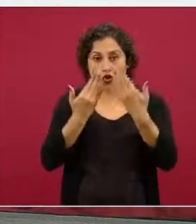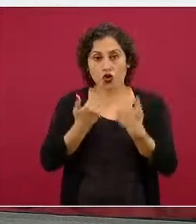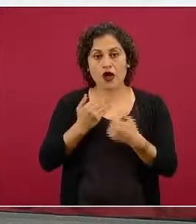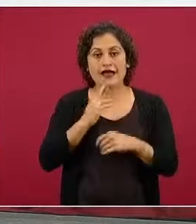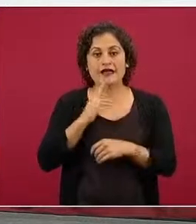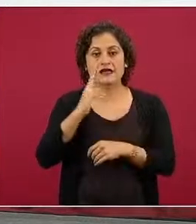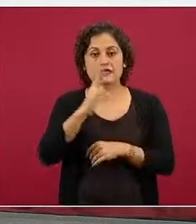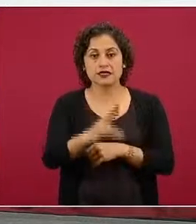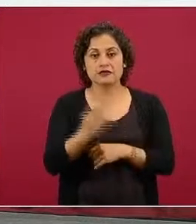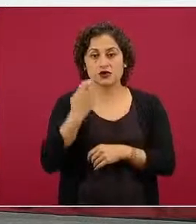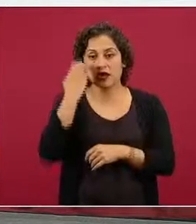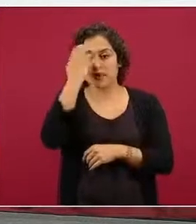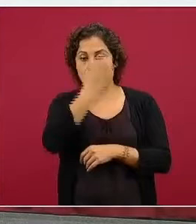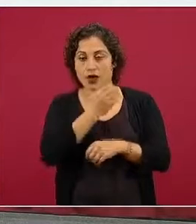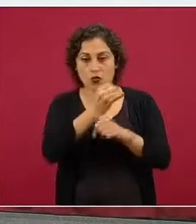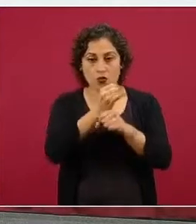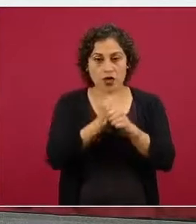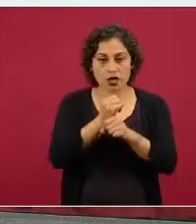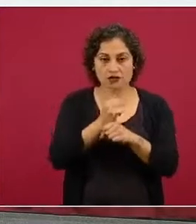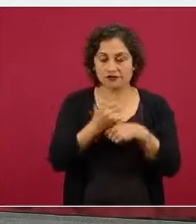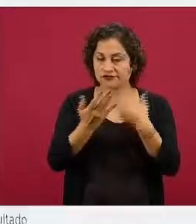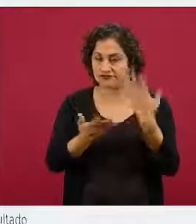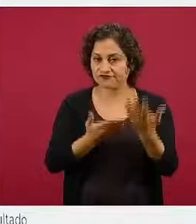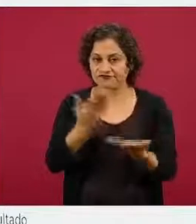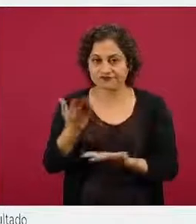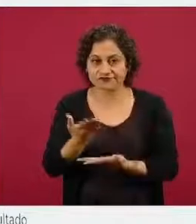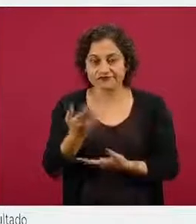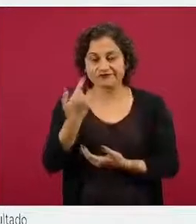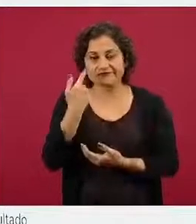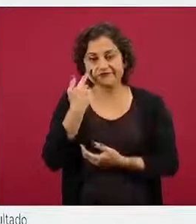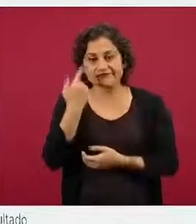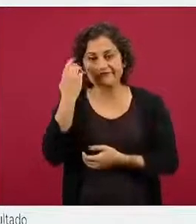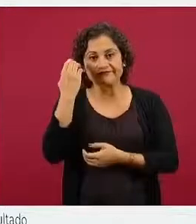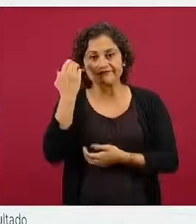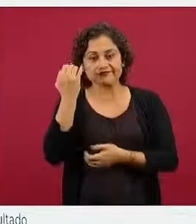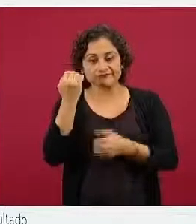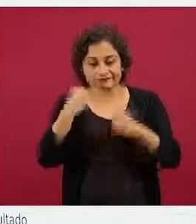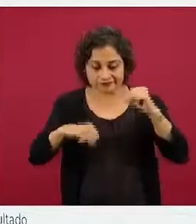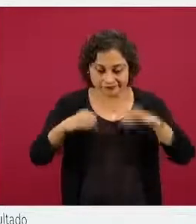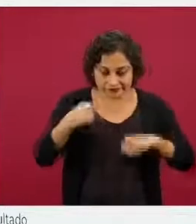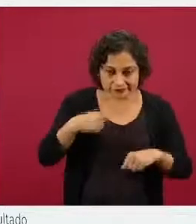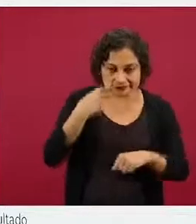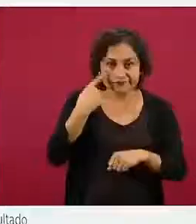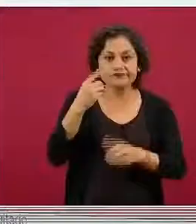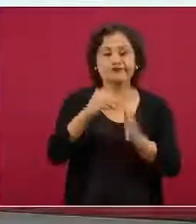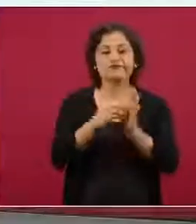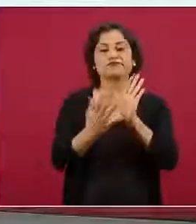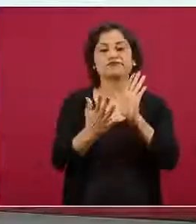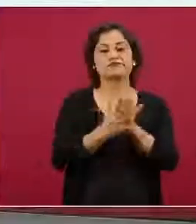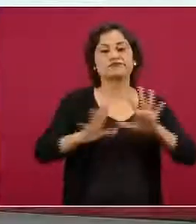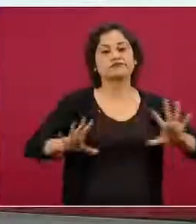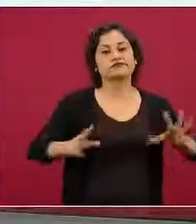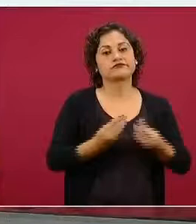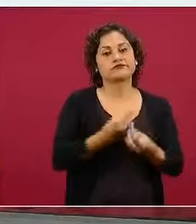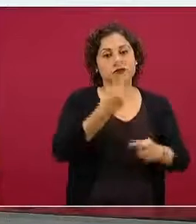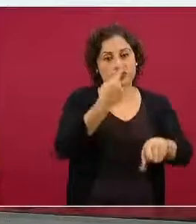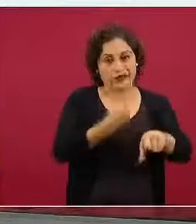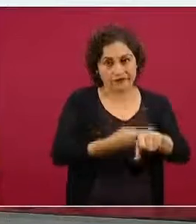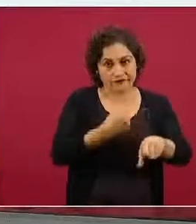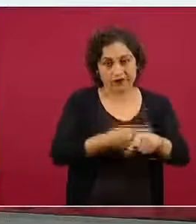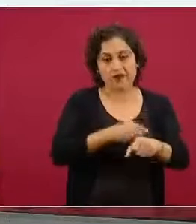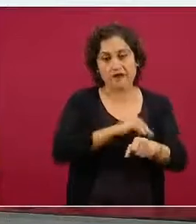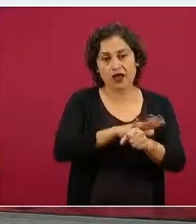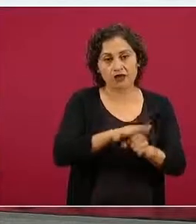que están en el análisis para saber si se dictamina de acuerdo al criterio clínico